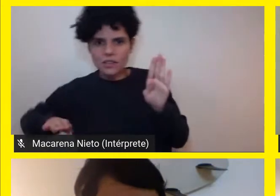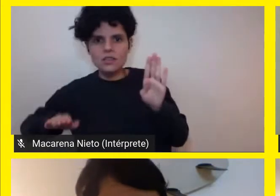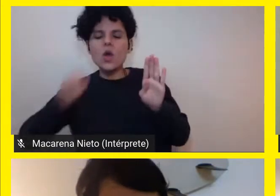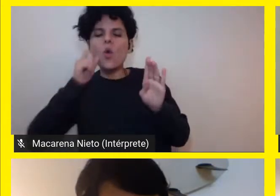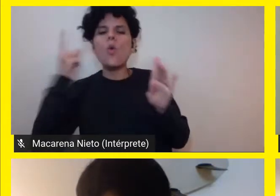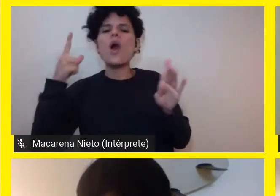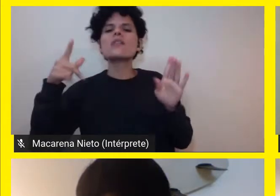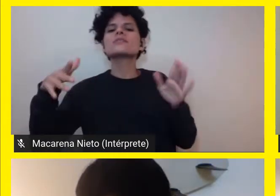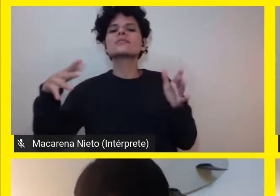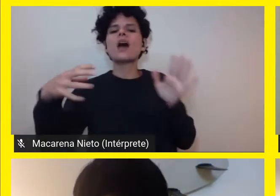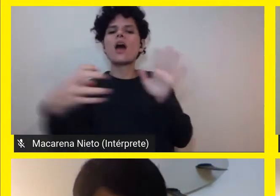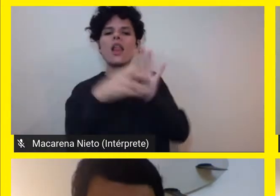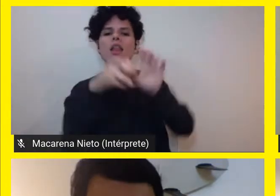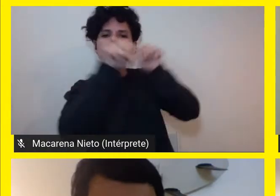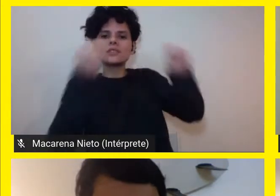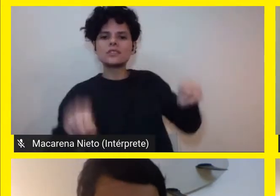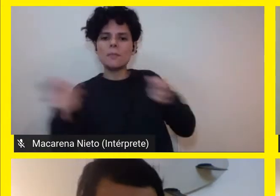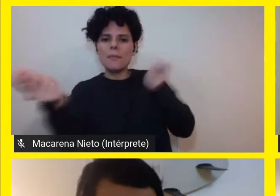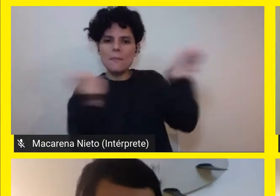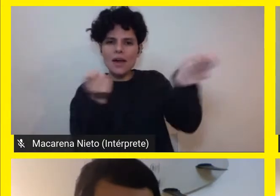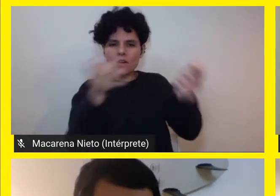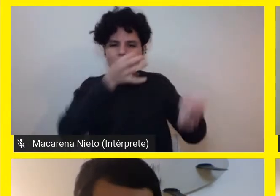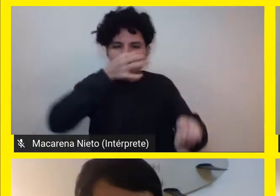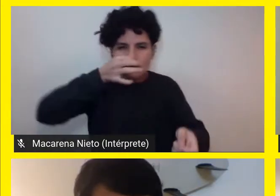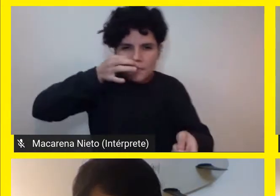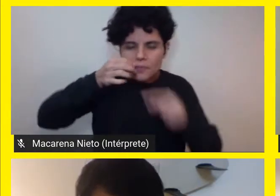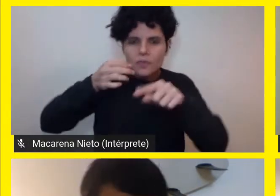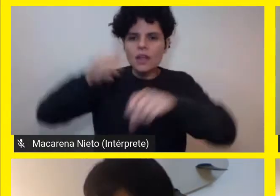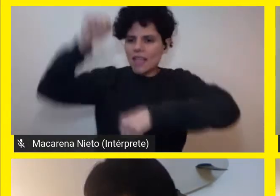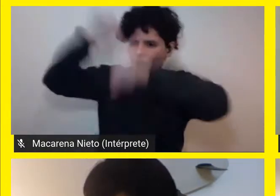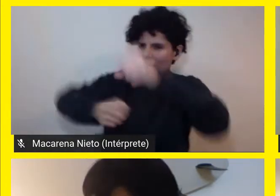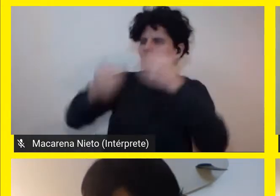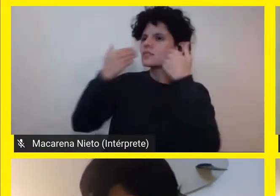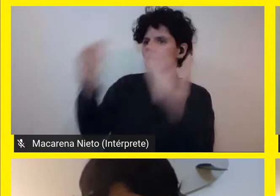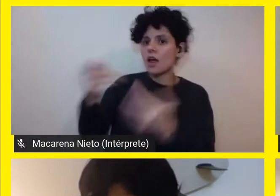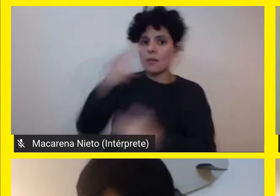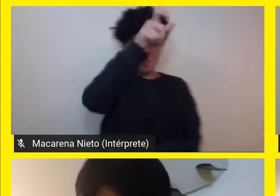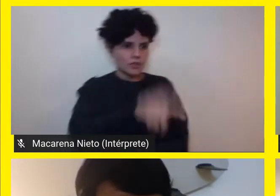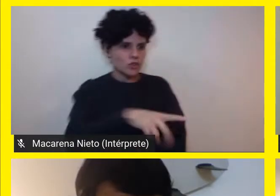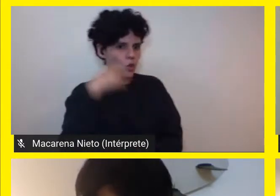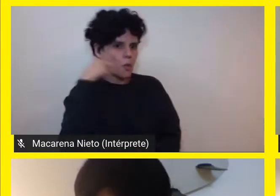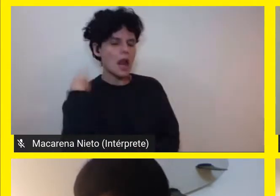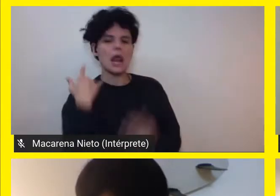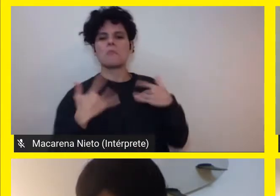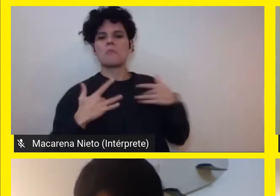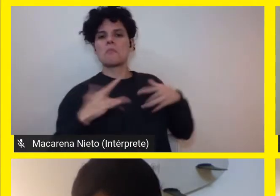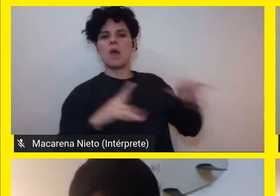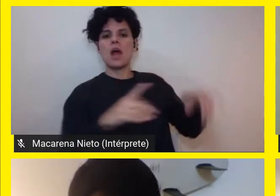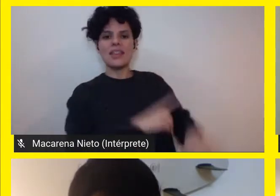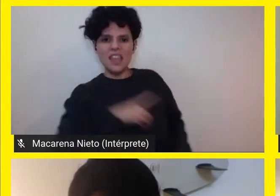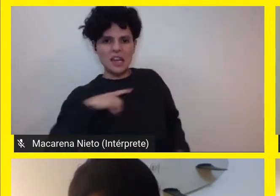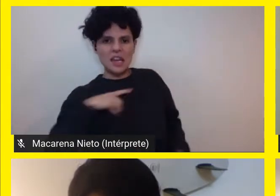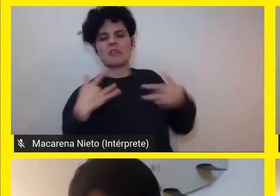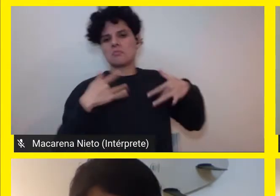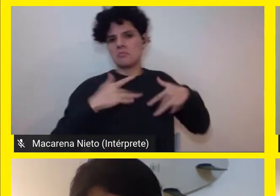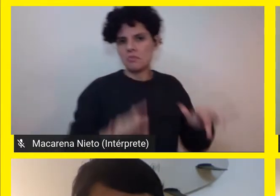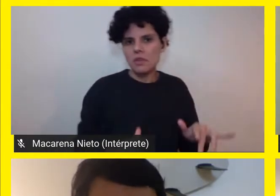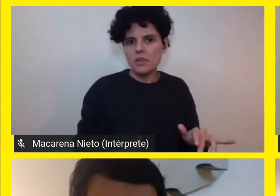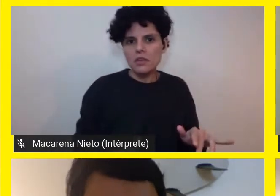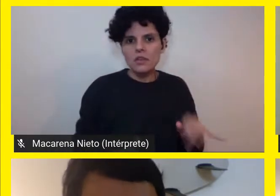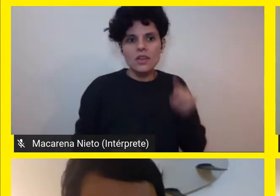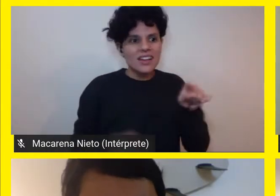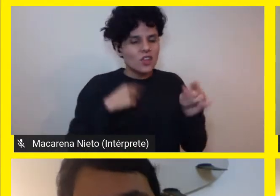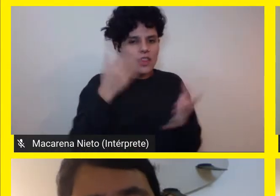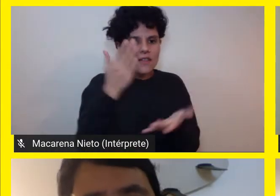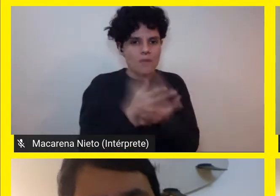lado al respeto y protección del hombre y de la persona humana en general, de su dignidad, en fin. Yo veo hoy por